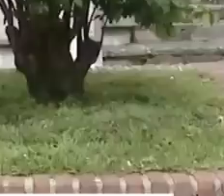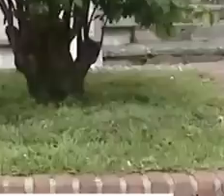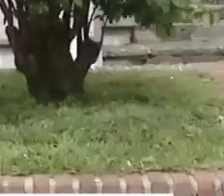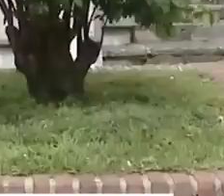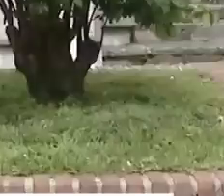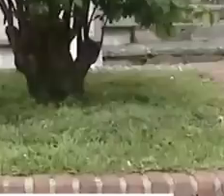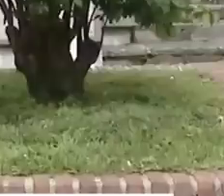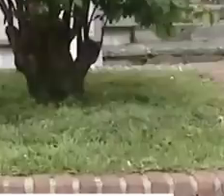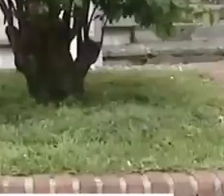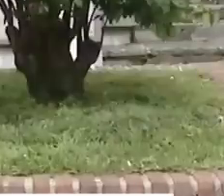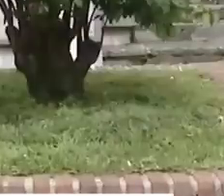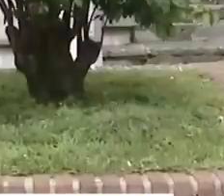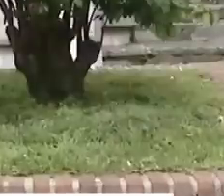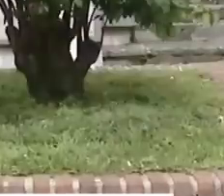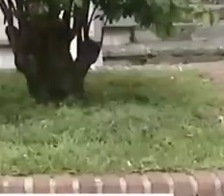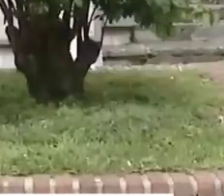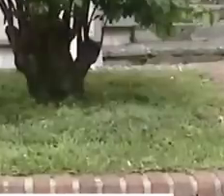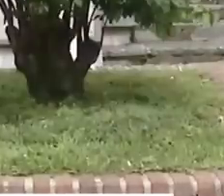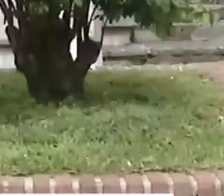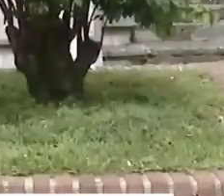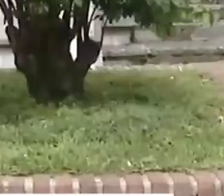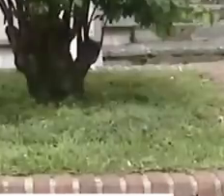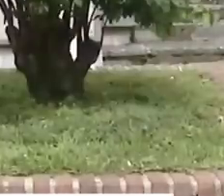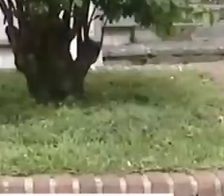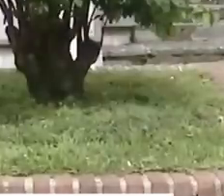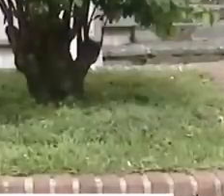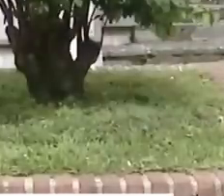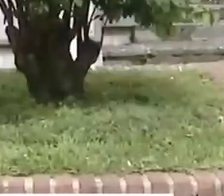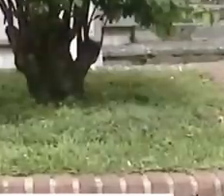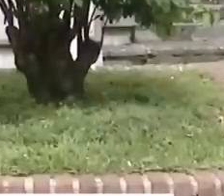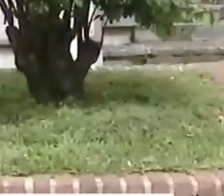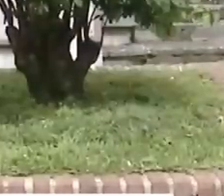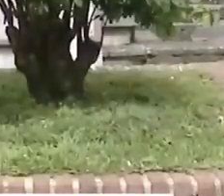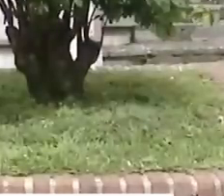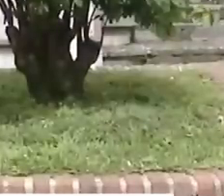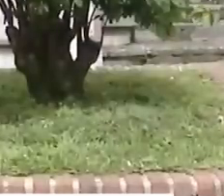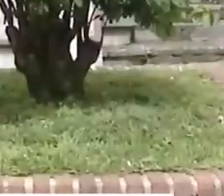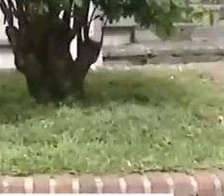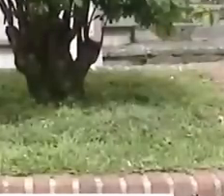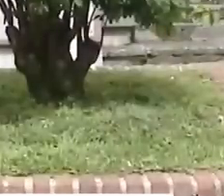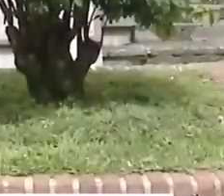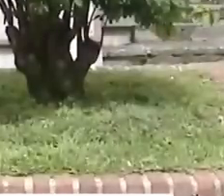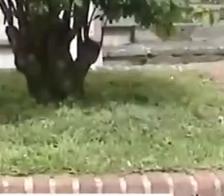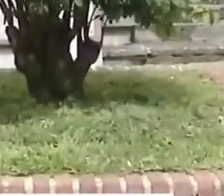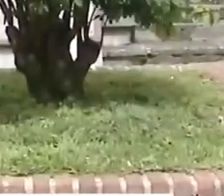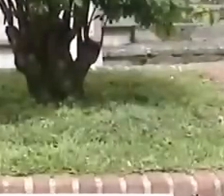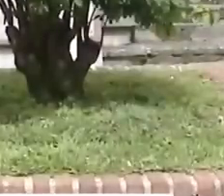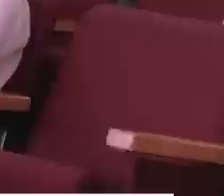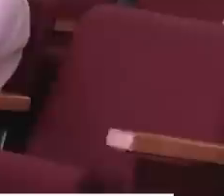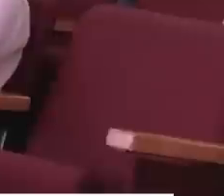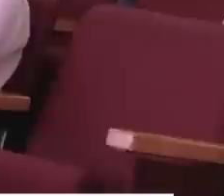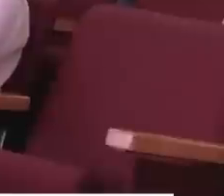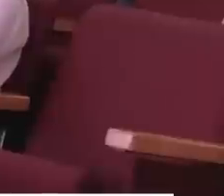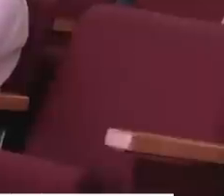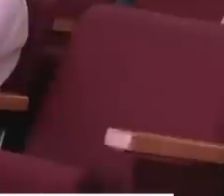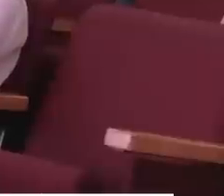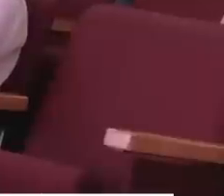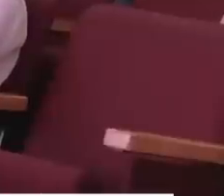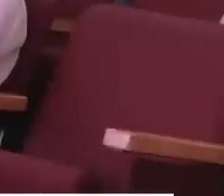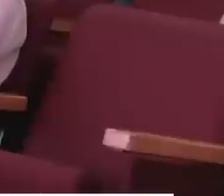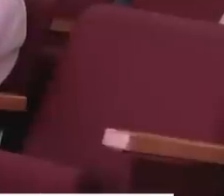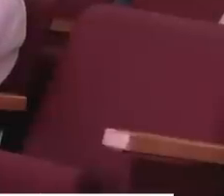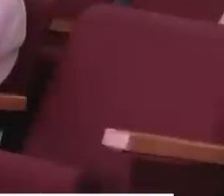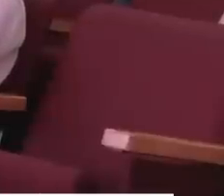distintas, lo acompaña. A mí me encantan los árboles, entonces me puse a meditar con árboles y en 3 meditaciones me han llegado personas a sentarse ahí al lado conmigo. El Hey propicia